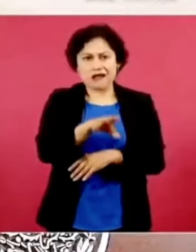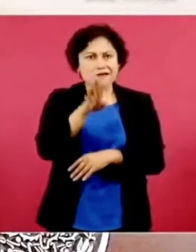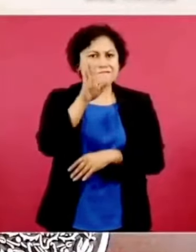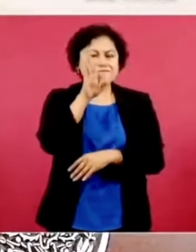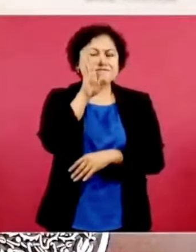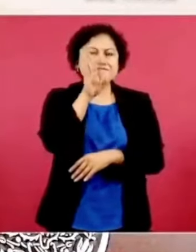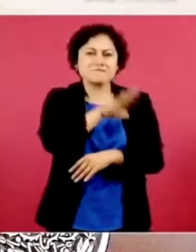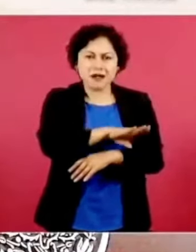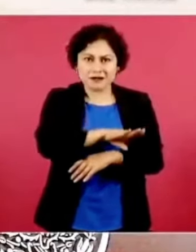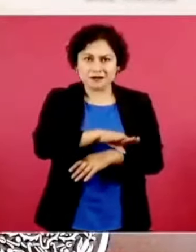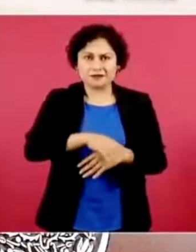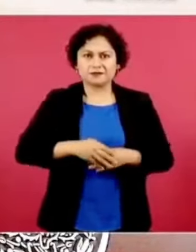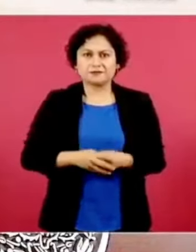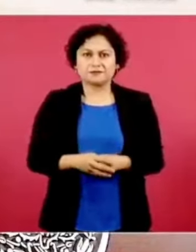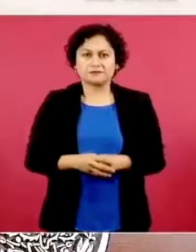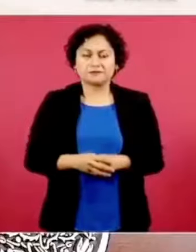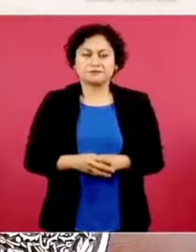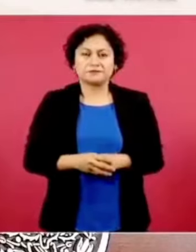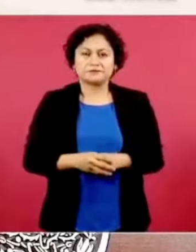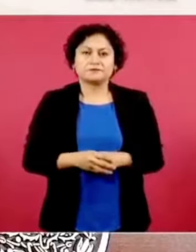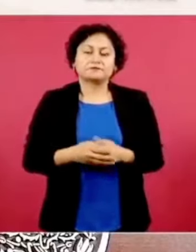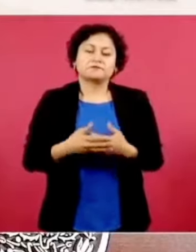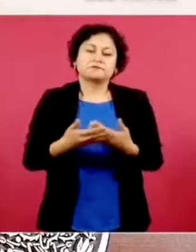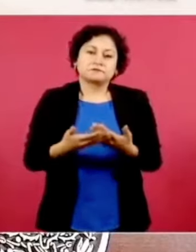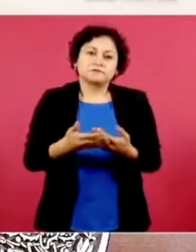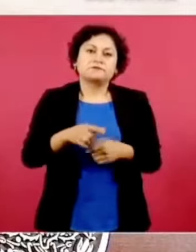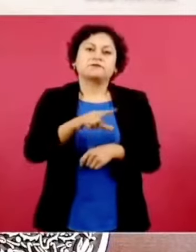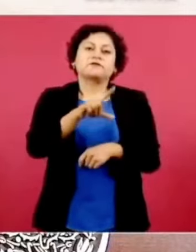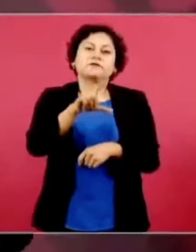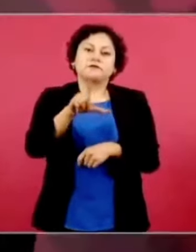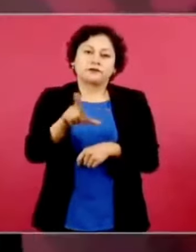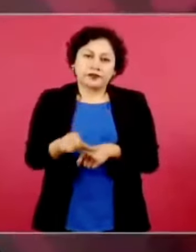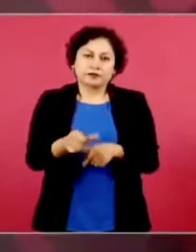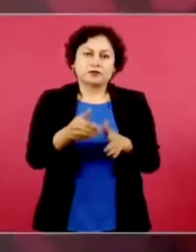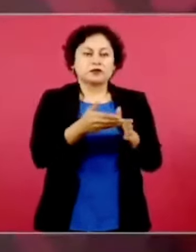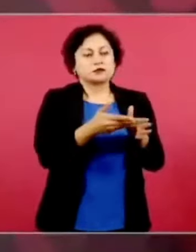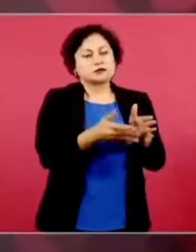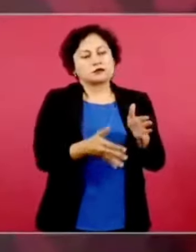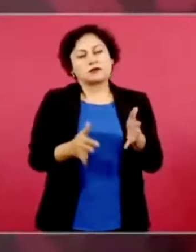Y luego, lo mismo, la guerra sucia.